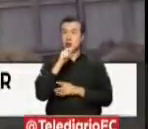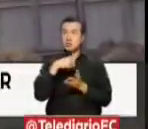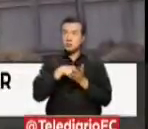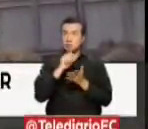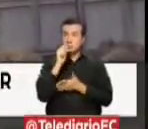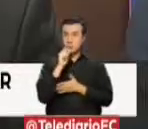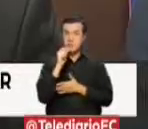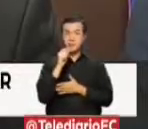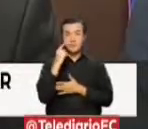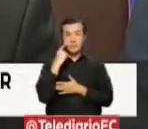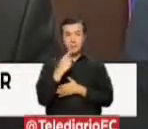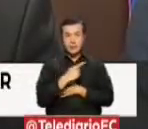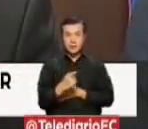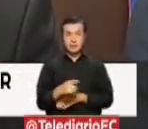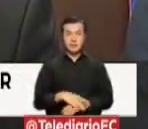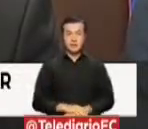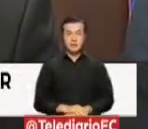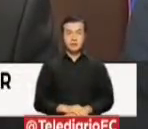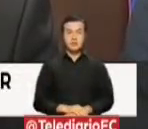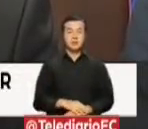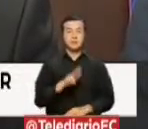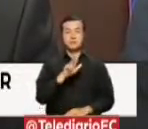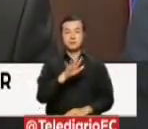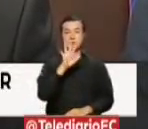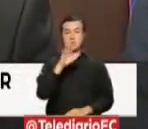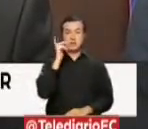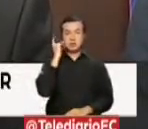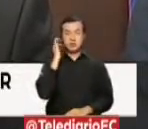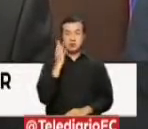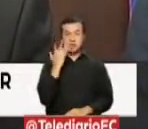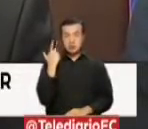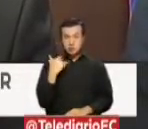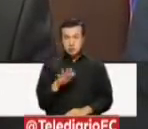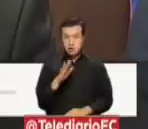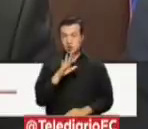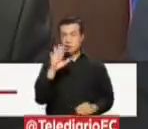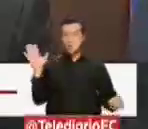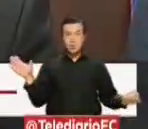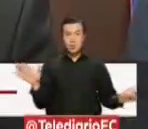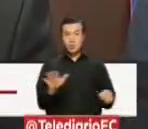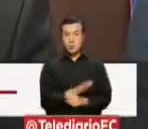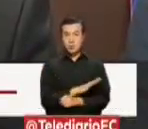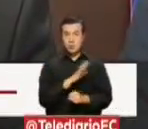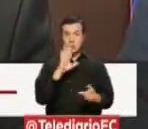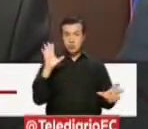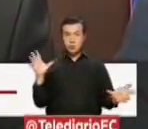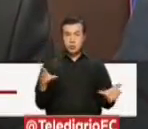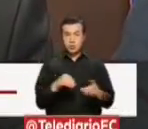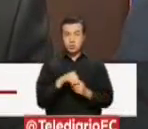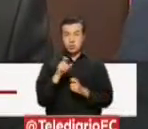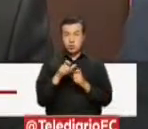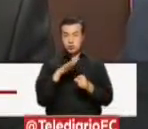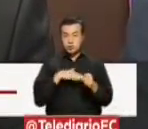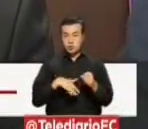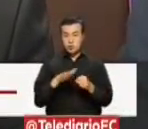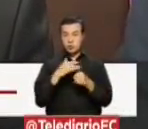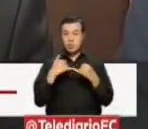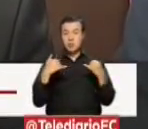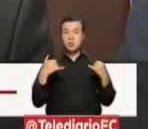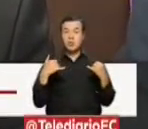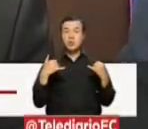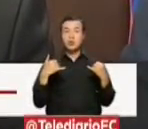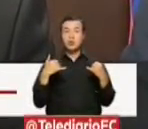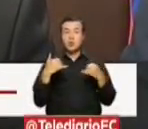este requisito. Y dentro de los próximos 35 días estará el 100% de las unidades que circulen en las vías con